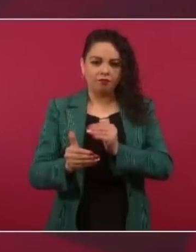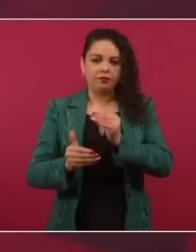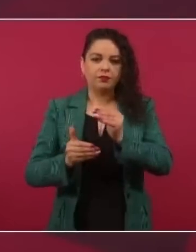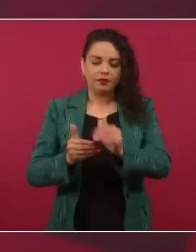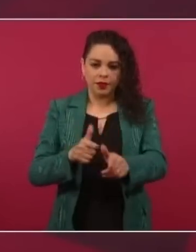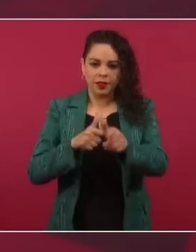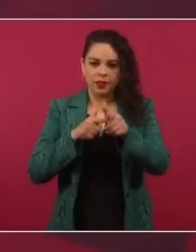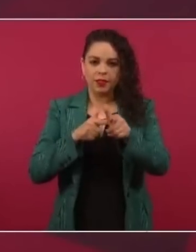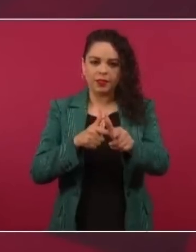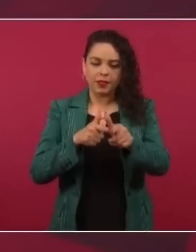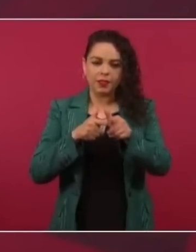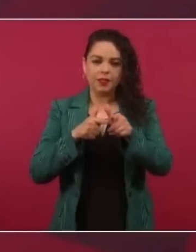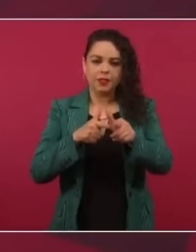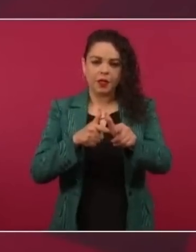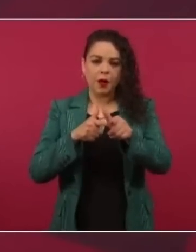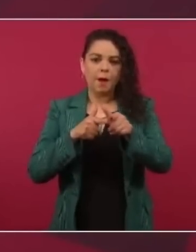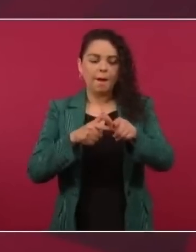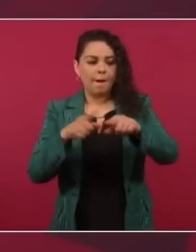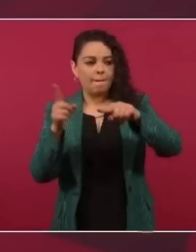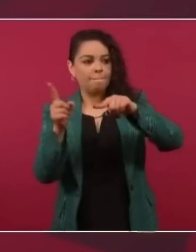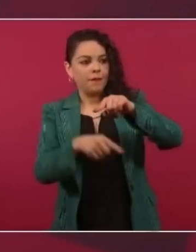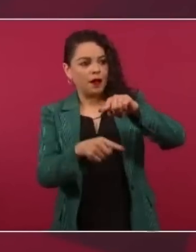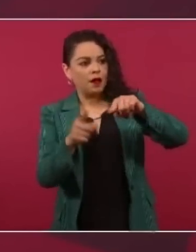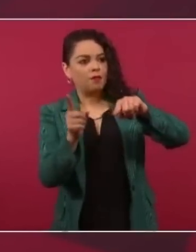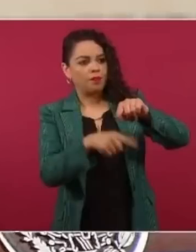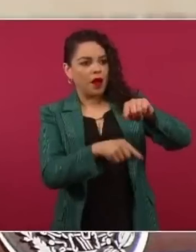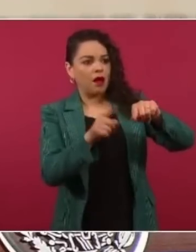limpiando de corrupción